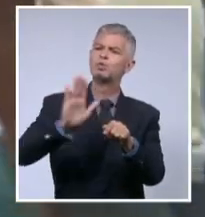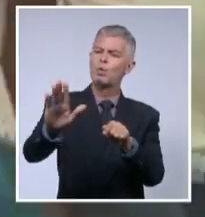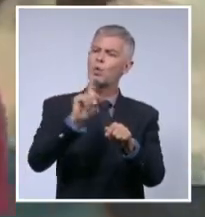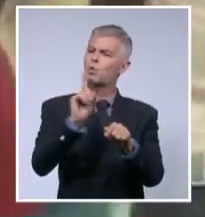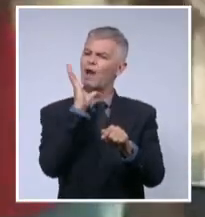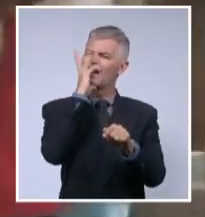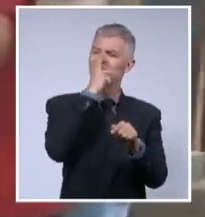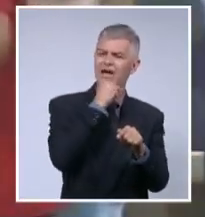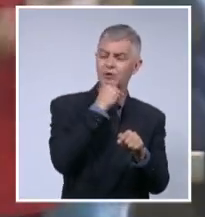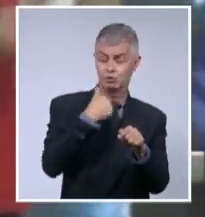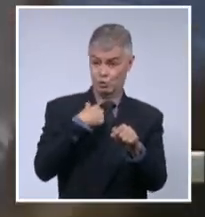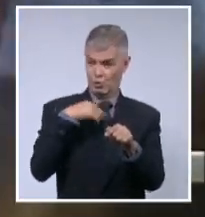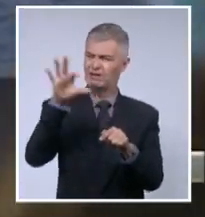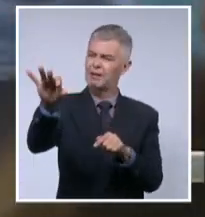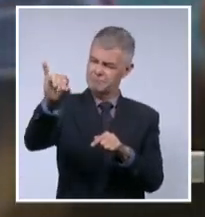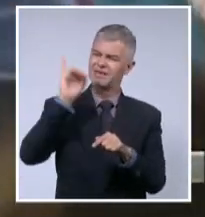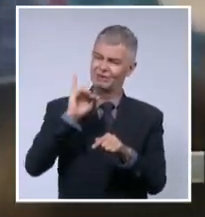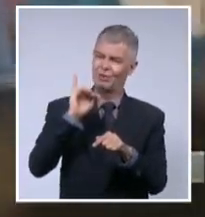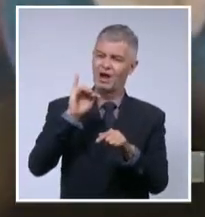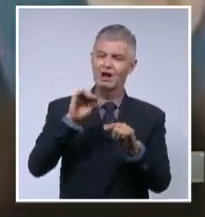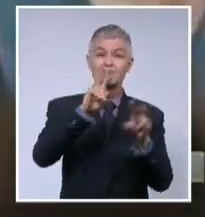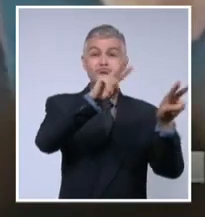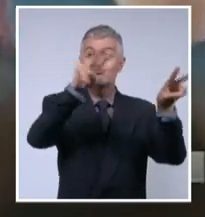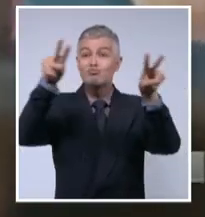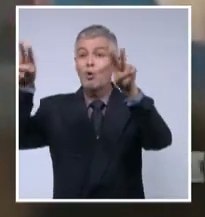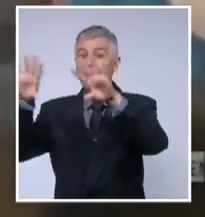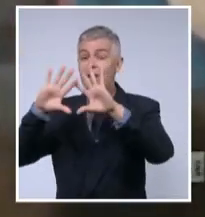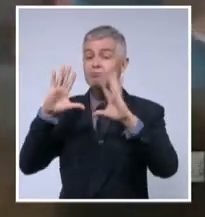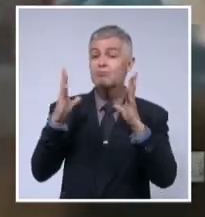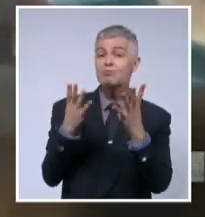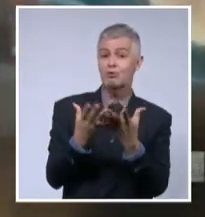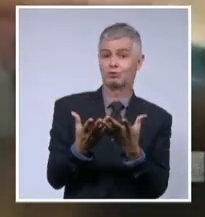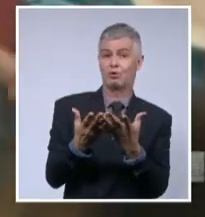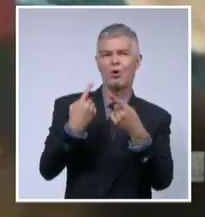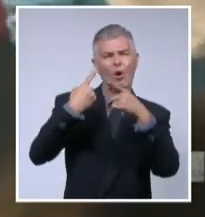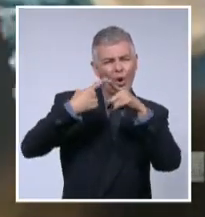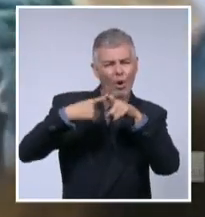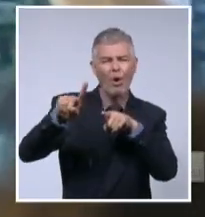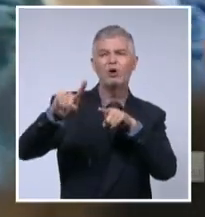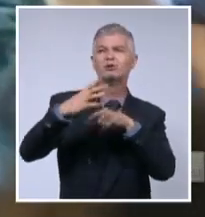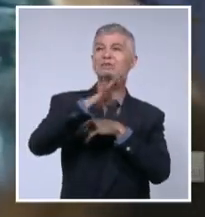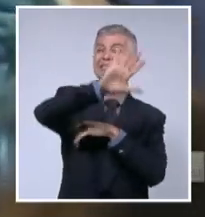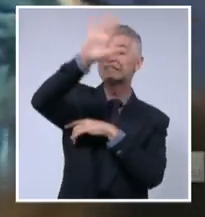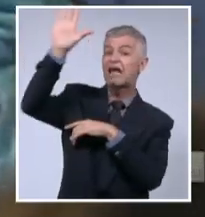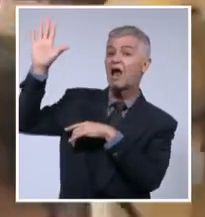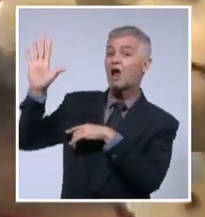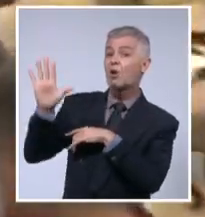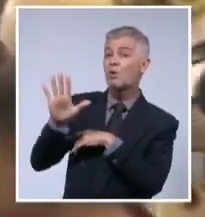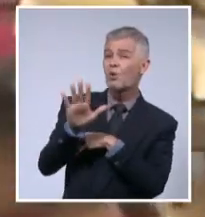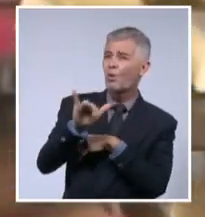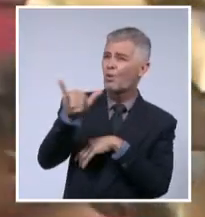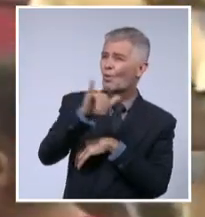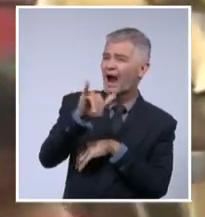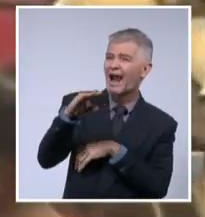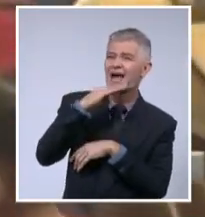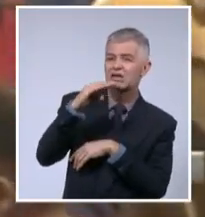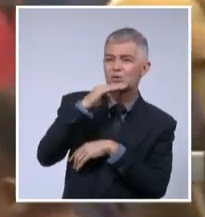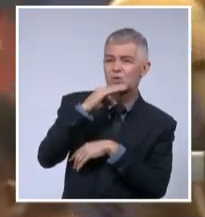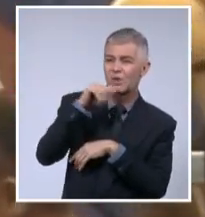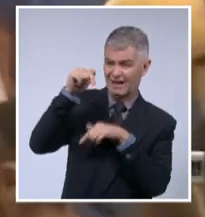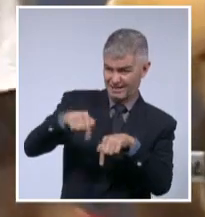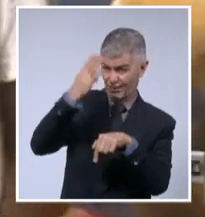bello. Yo te invito a que busques por el mundo otro cielo, tan azul como tu